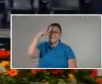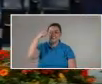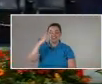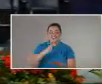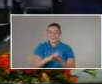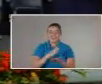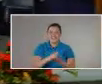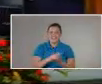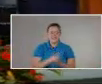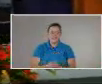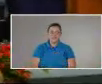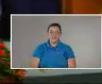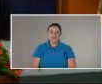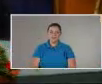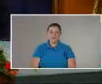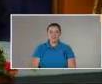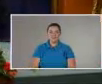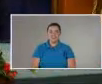el corazón